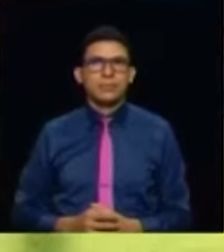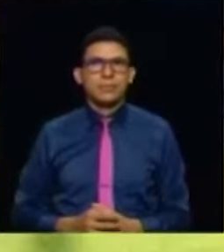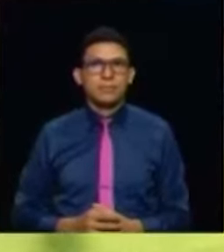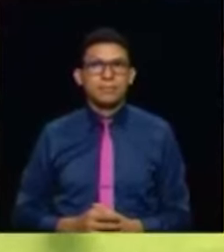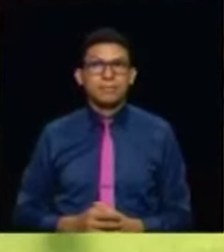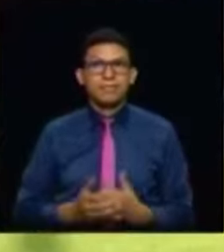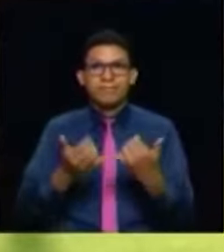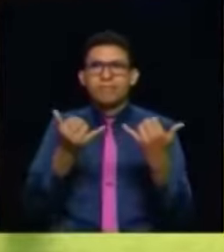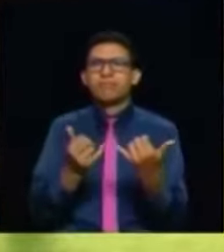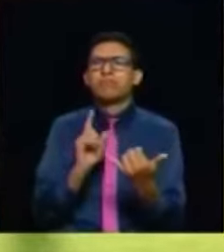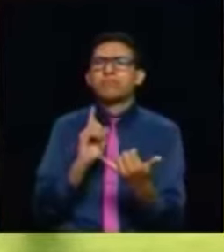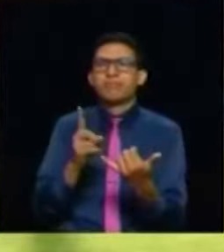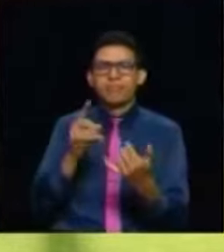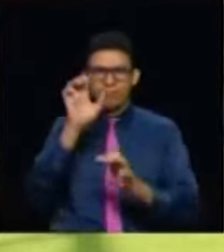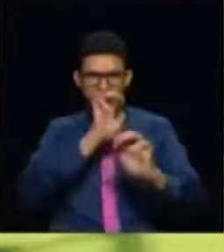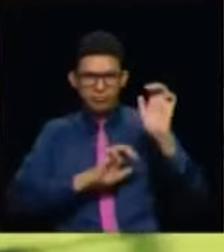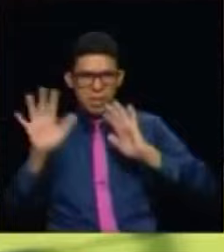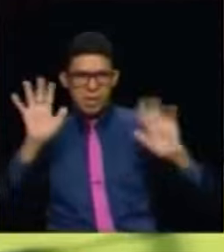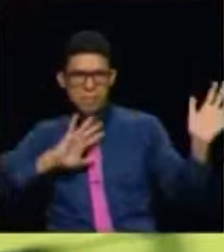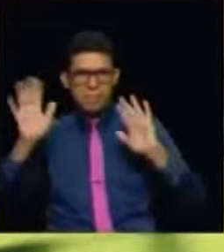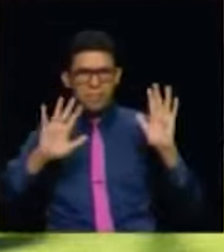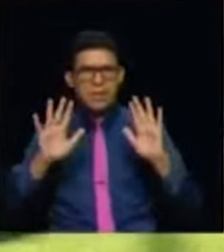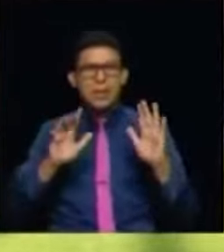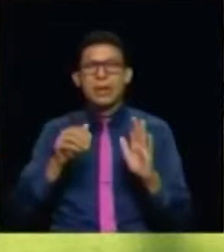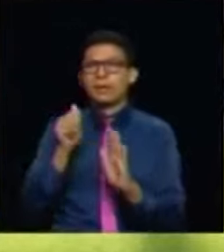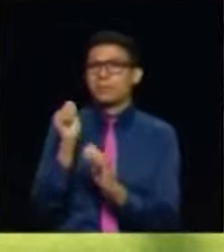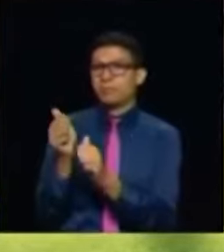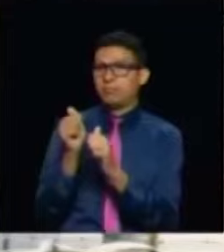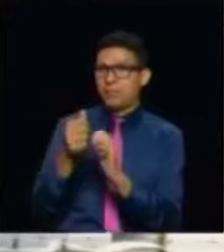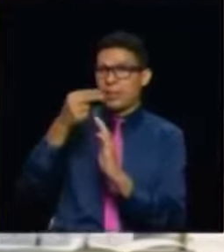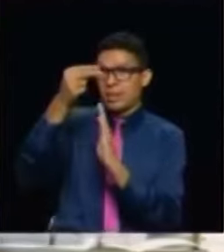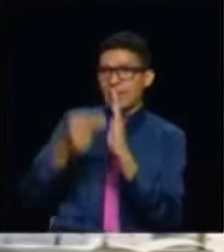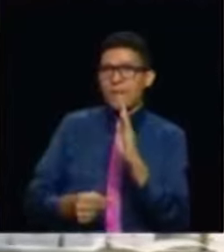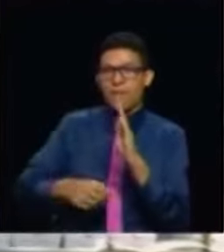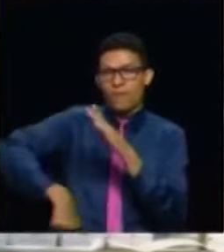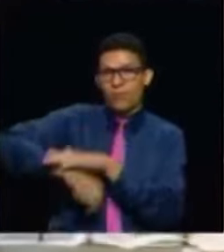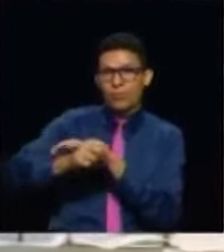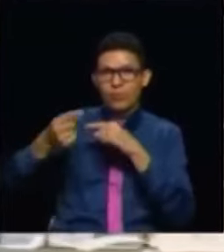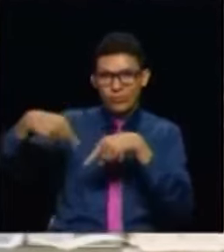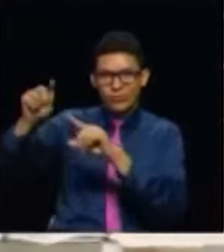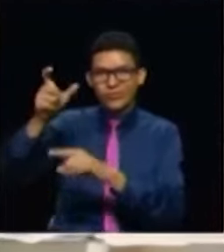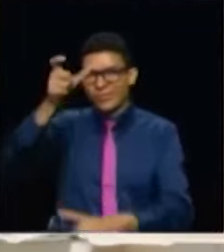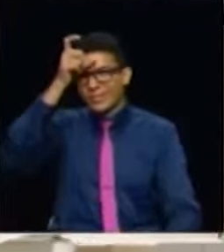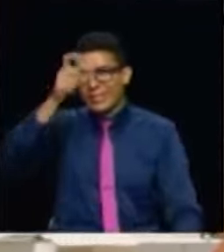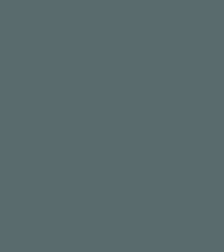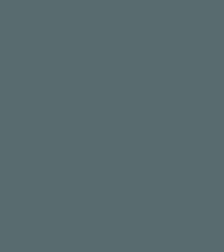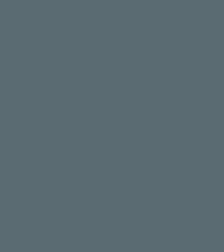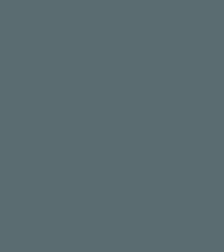Ahora Vanessa defenderá la portería para escribir su propia historia en el fútbol turco.